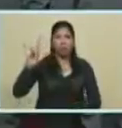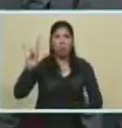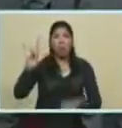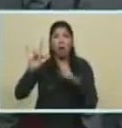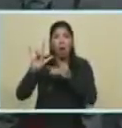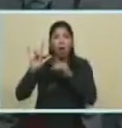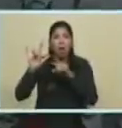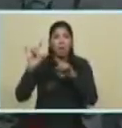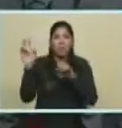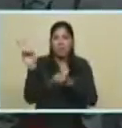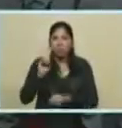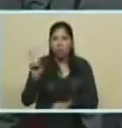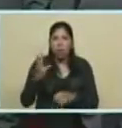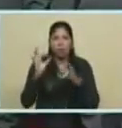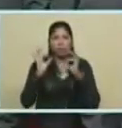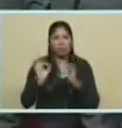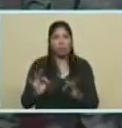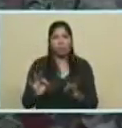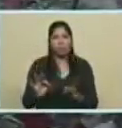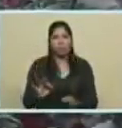bolivariano.